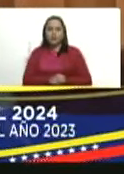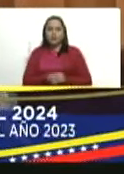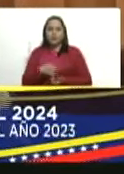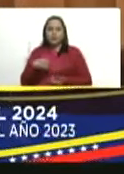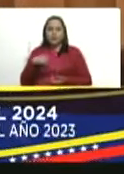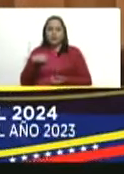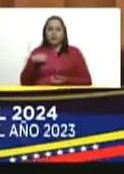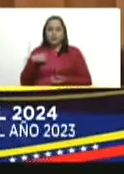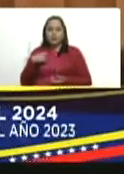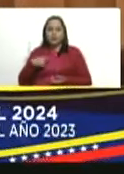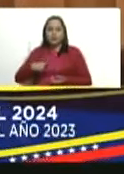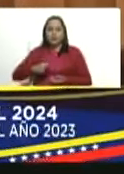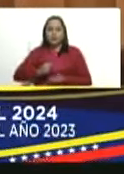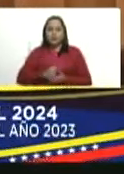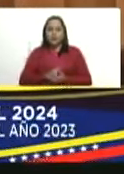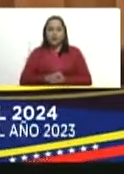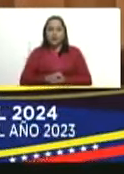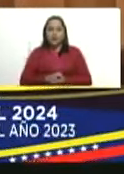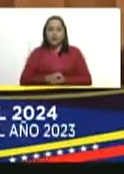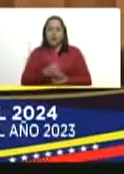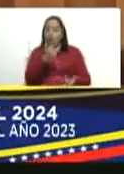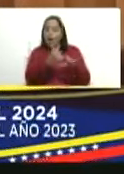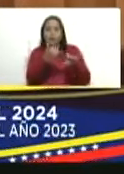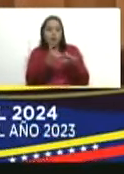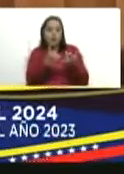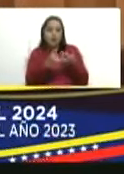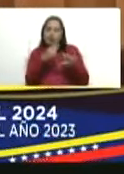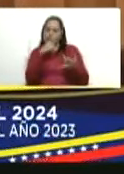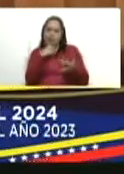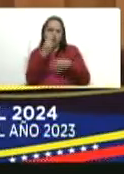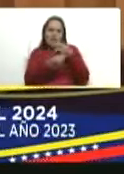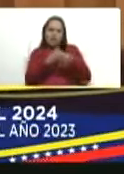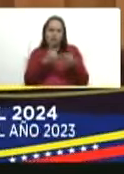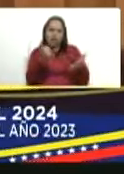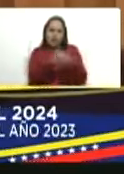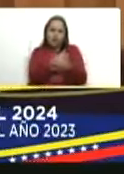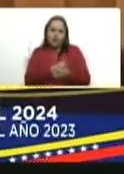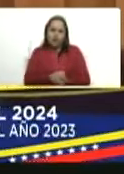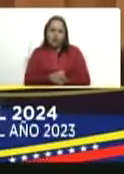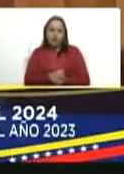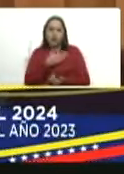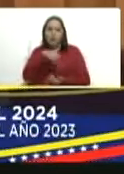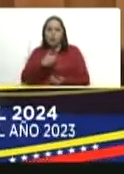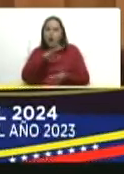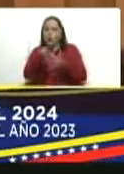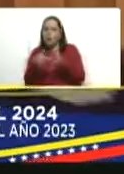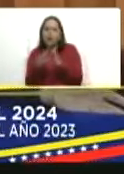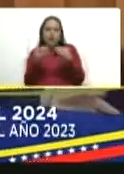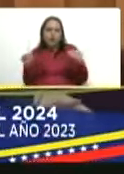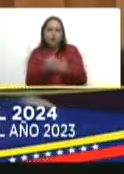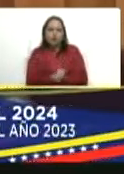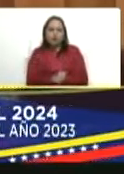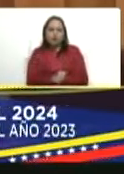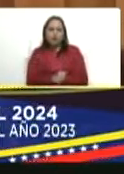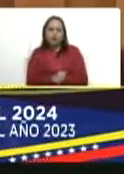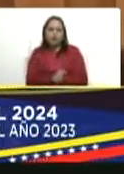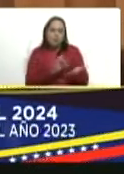Todavía los apellidos más de alcurnia no le habían dado el golpe de Estado que ya le dieron, para quitarles todo, para